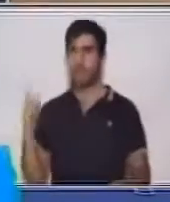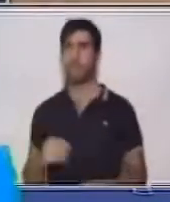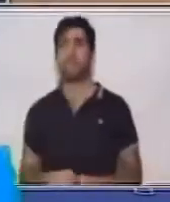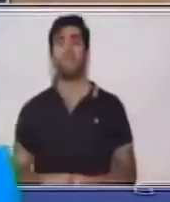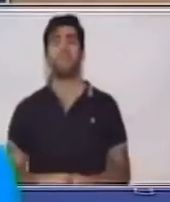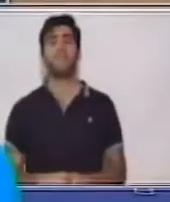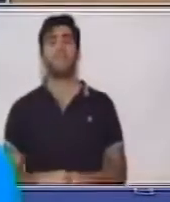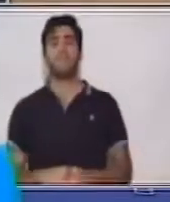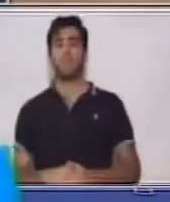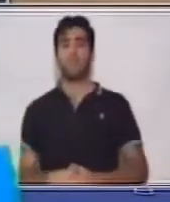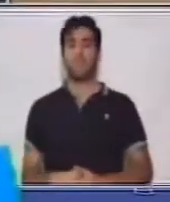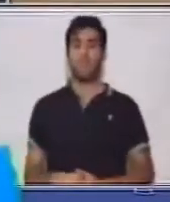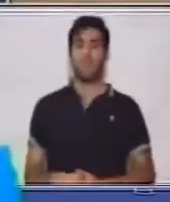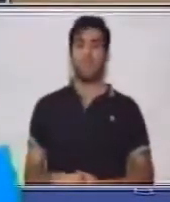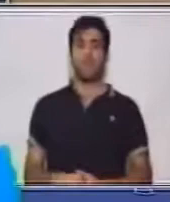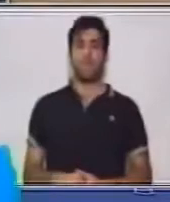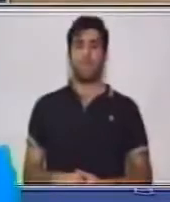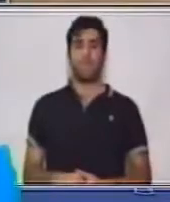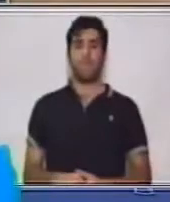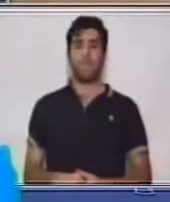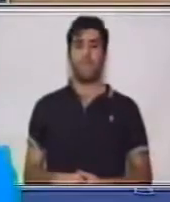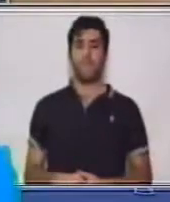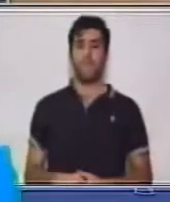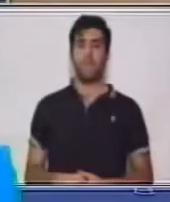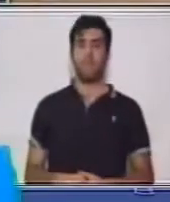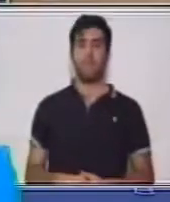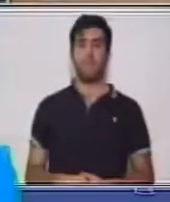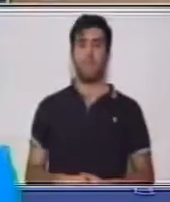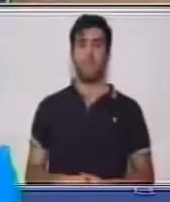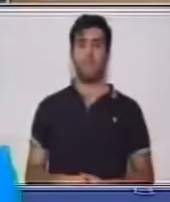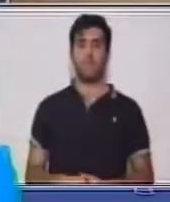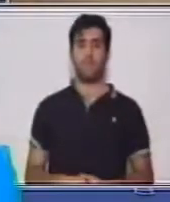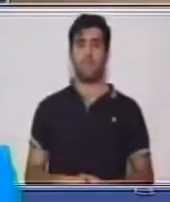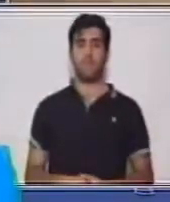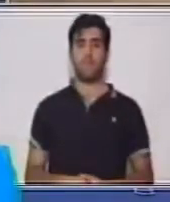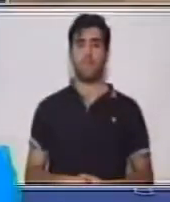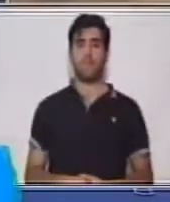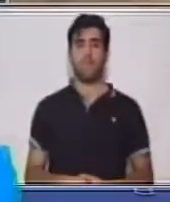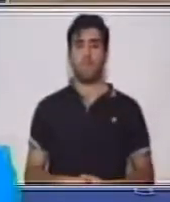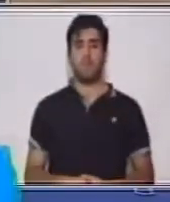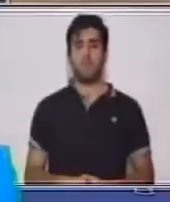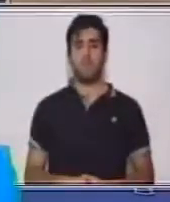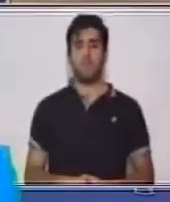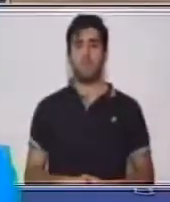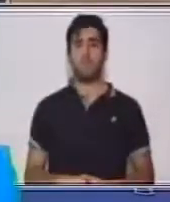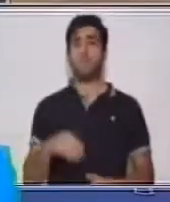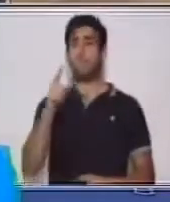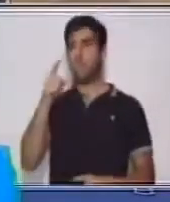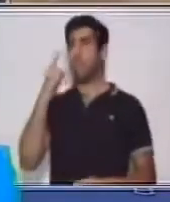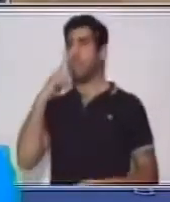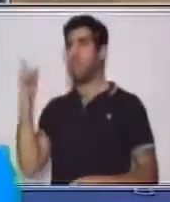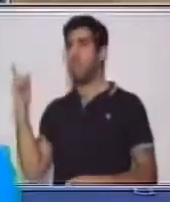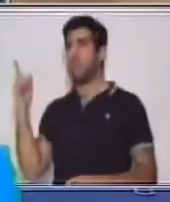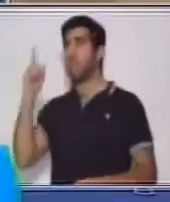brincar es igual que saltar. Excelente.